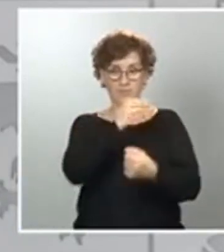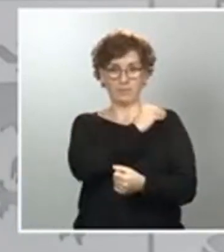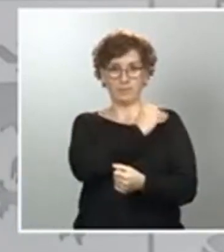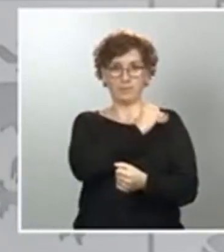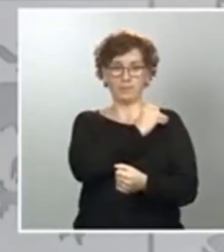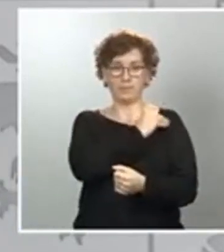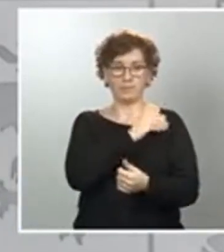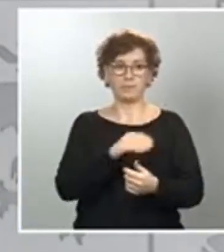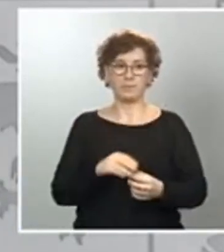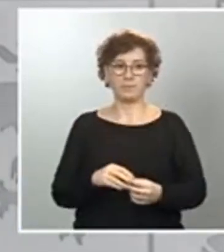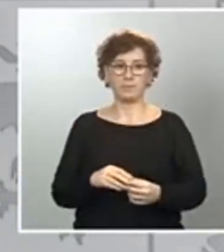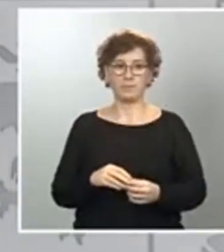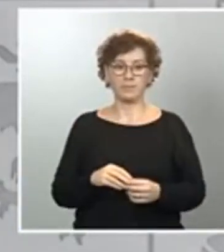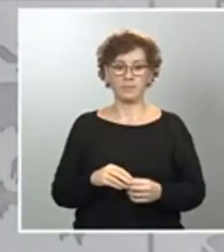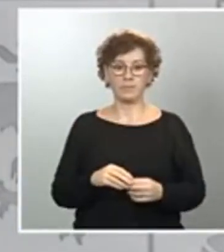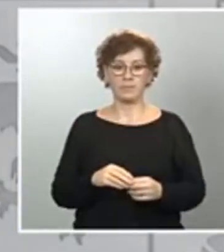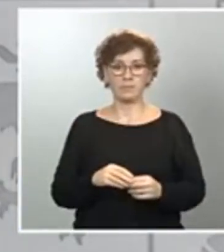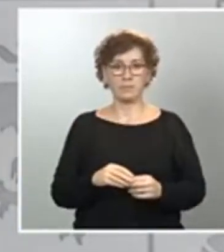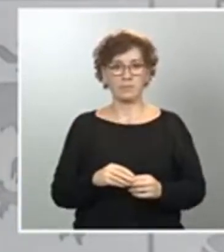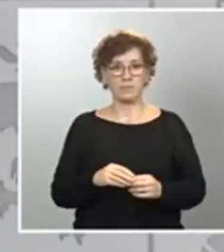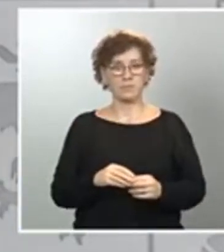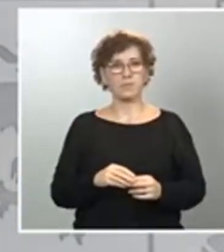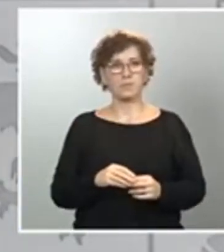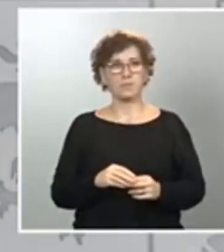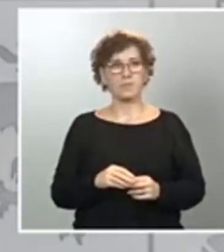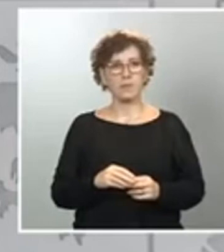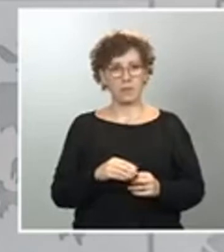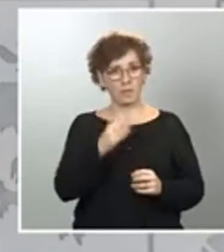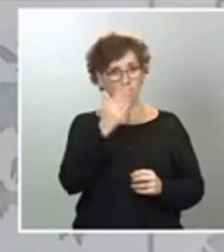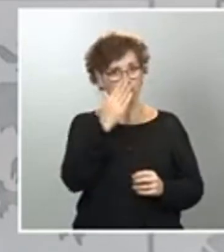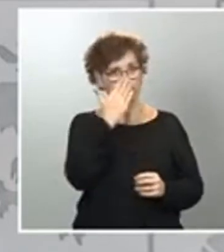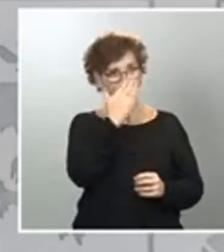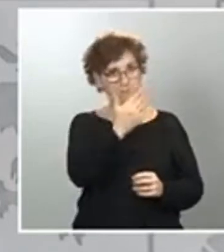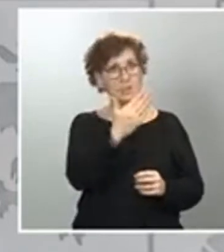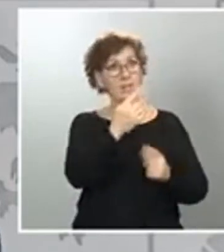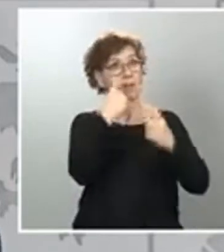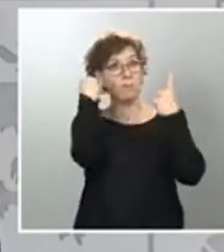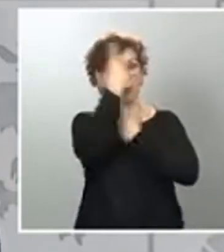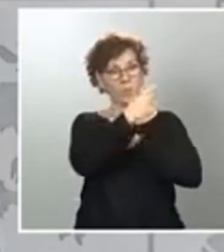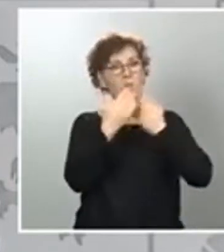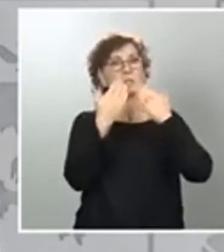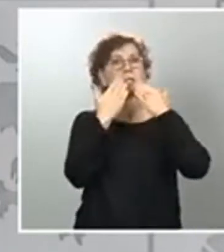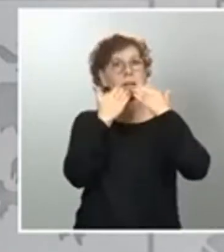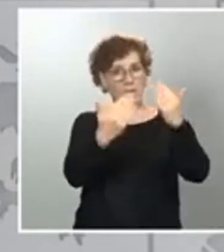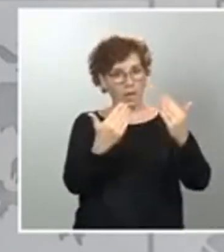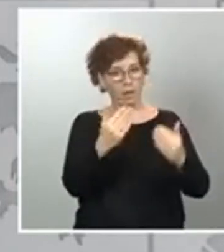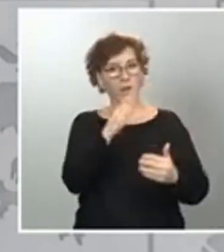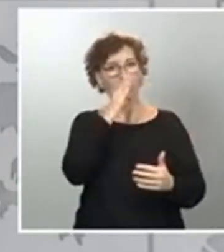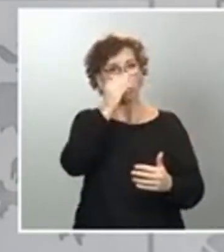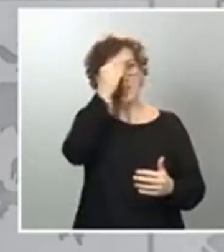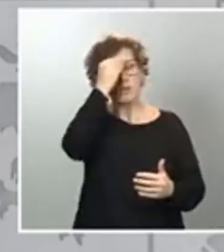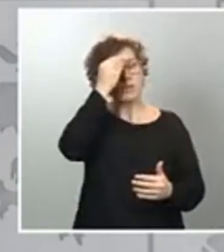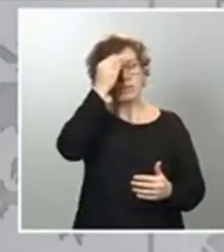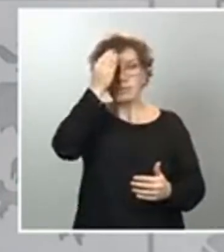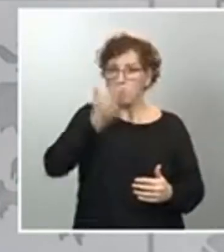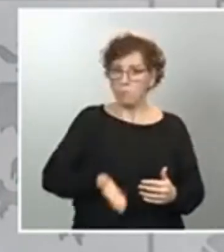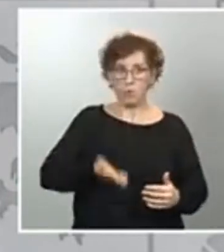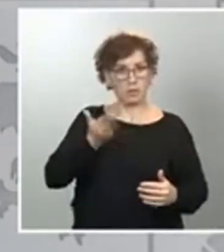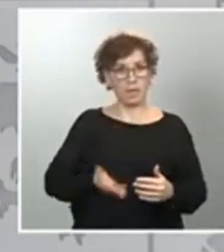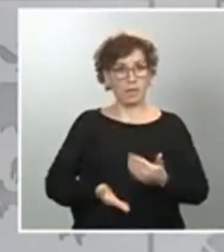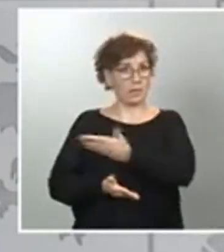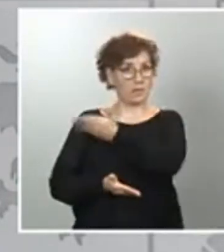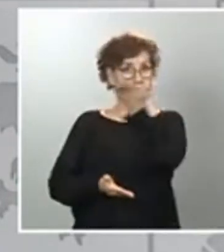y además, honestamente le digo que le agradezco que me haga esta pregunta porque me parece muy importante que la opinión pública conozca cuál